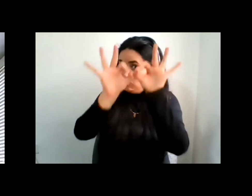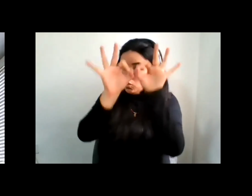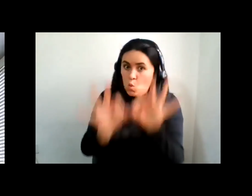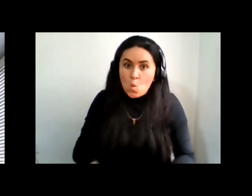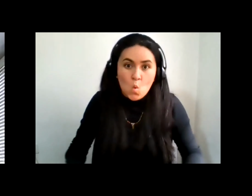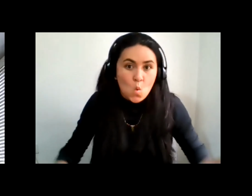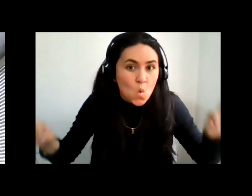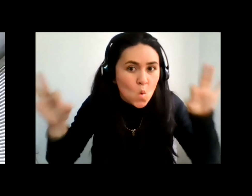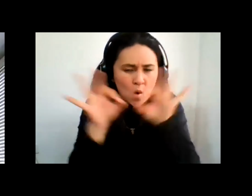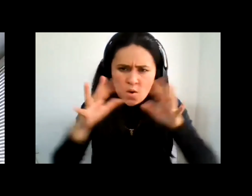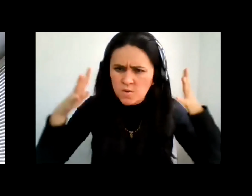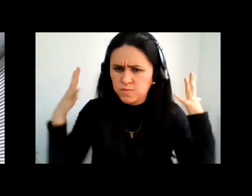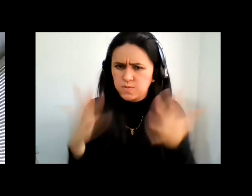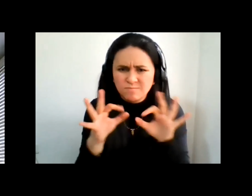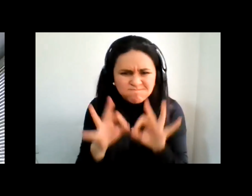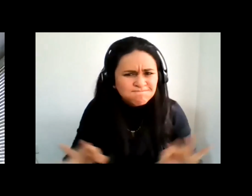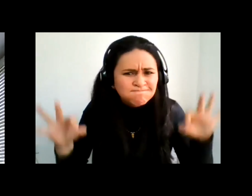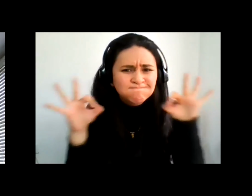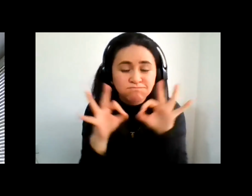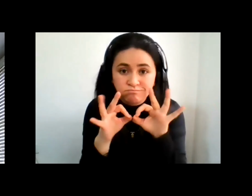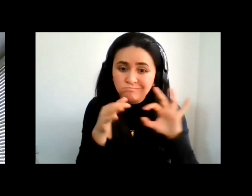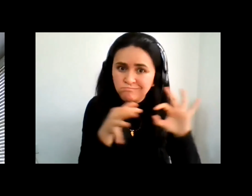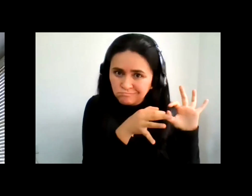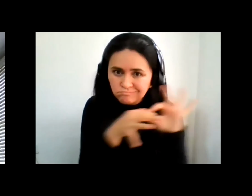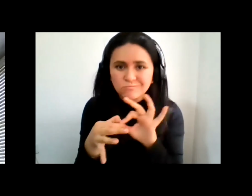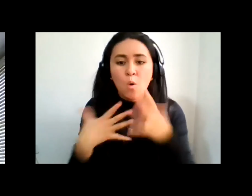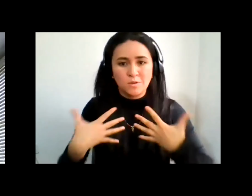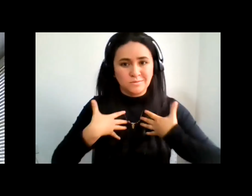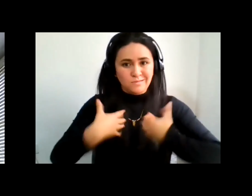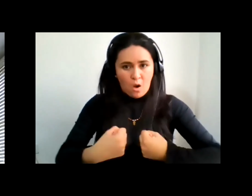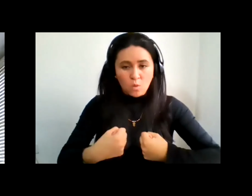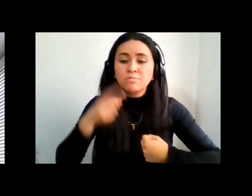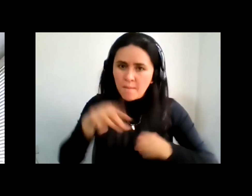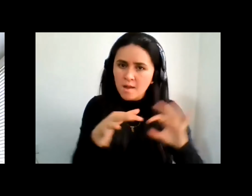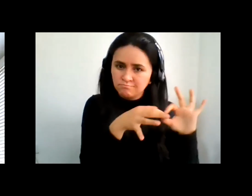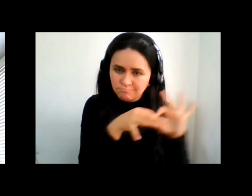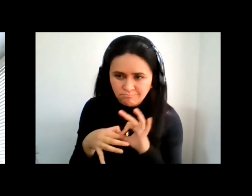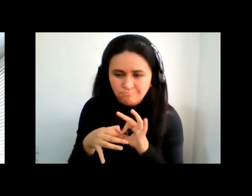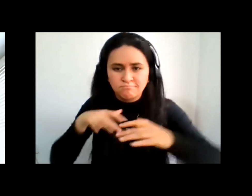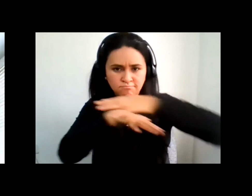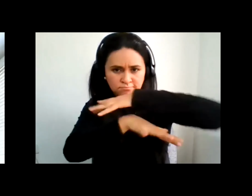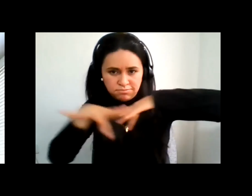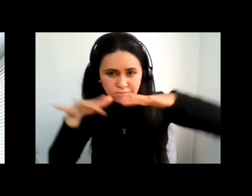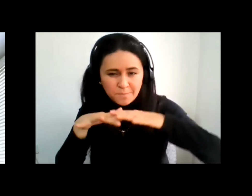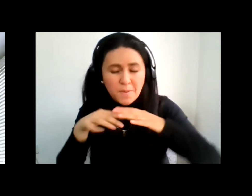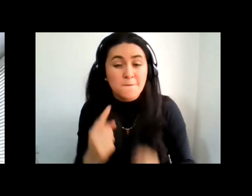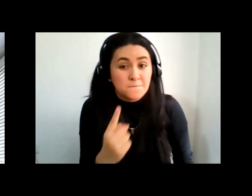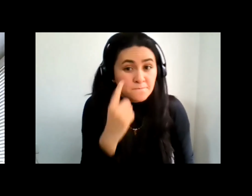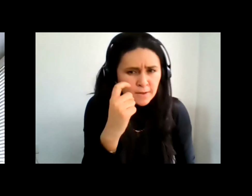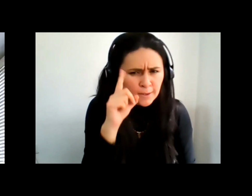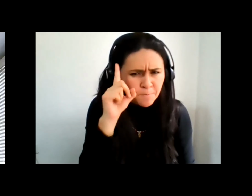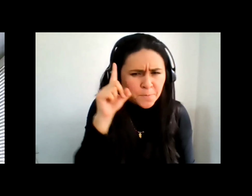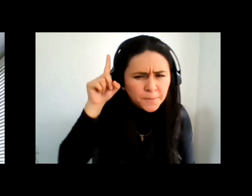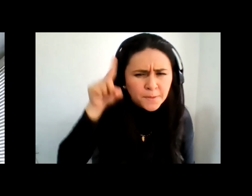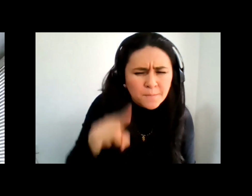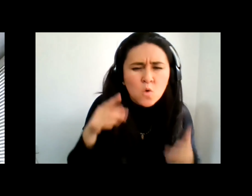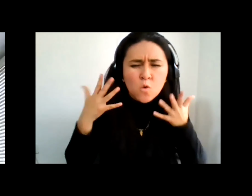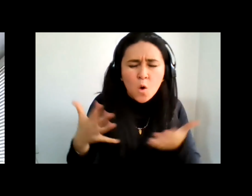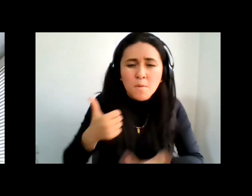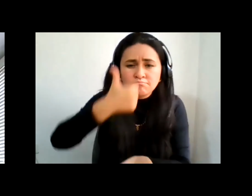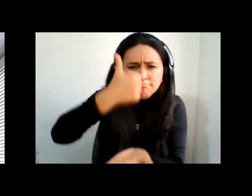para de estas funciones esenciales en salud pública, y no quiero dejar de mencionar el peso que va a tener la